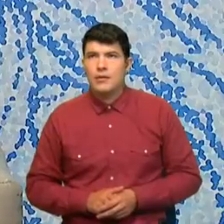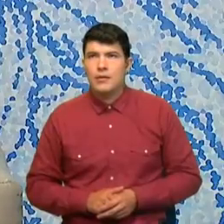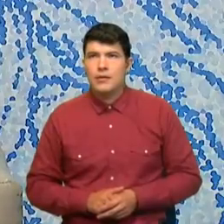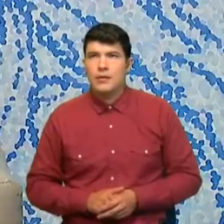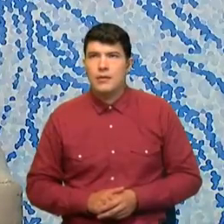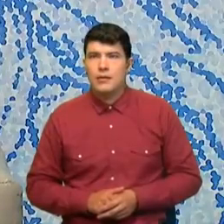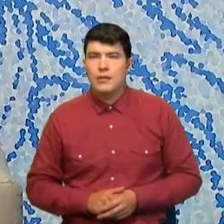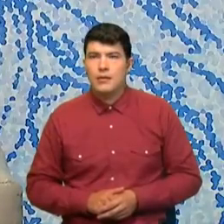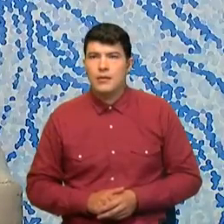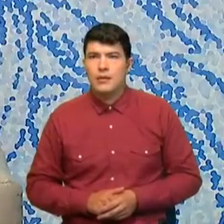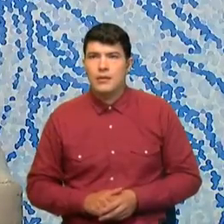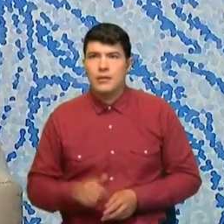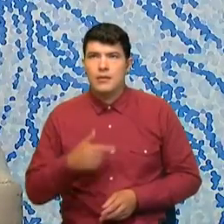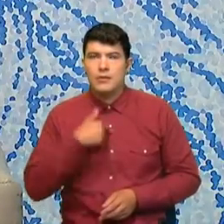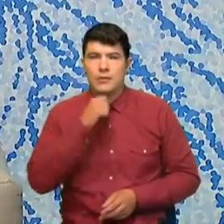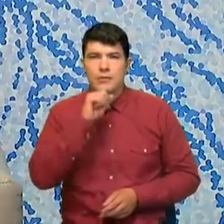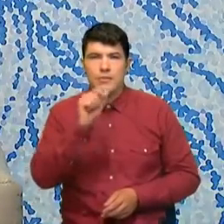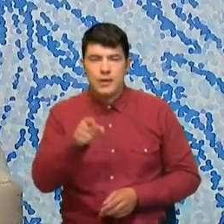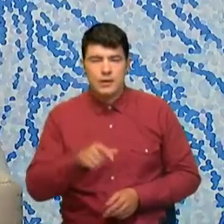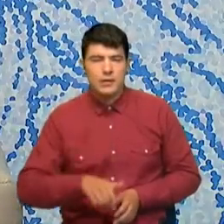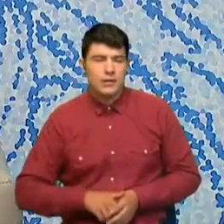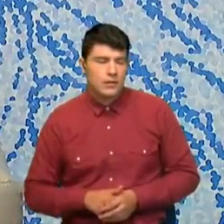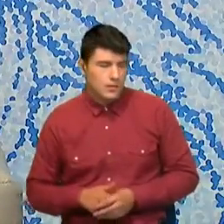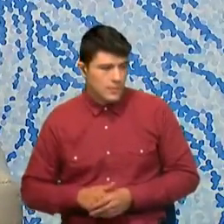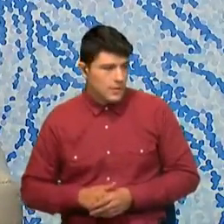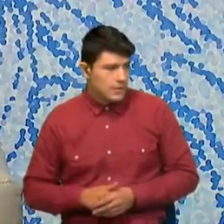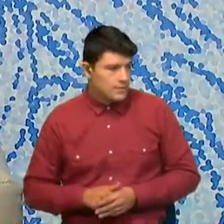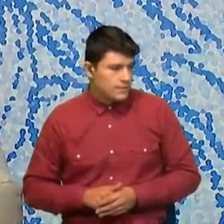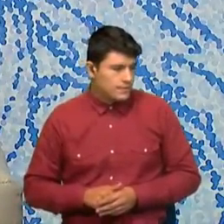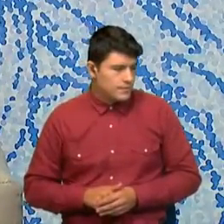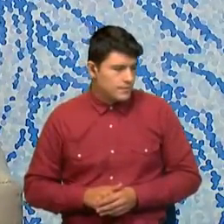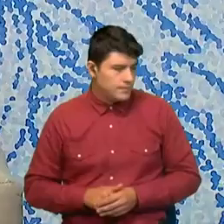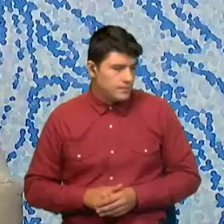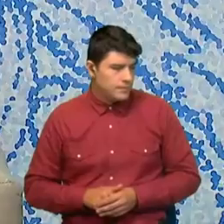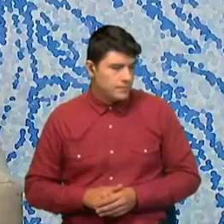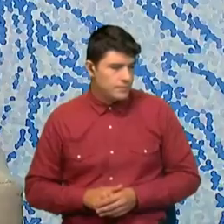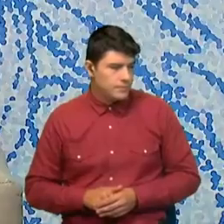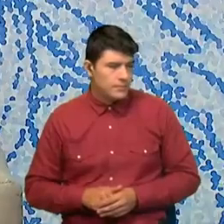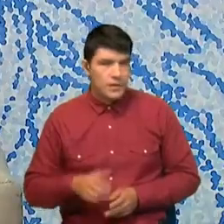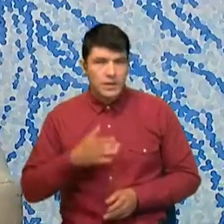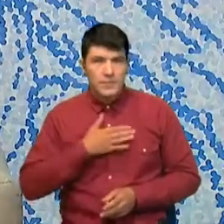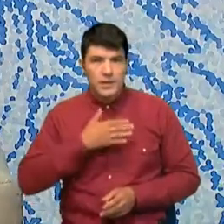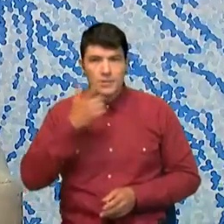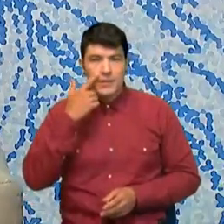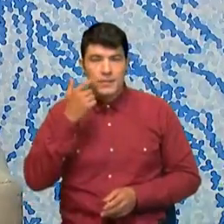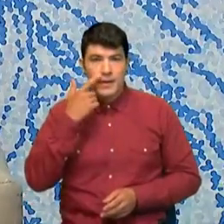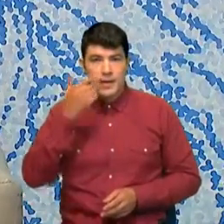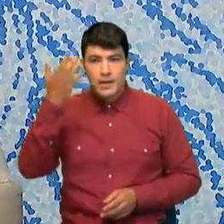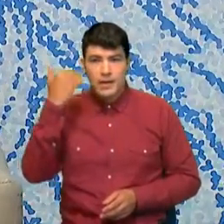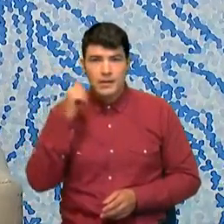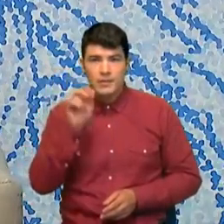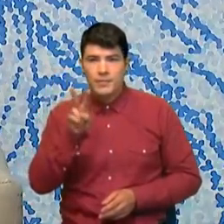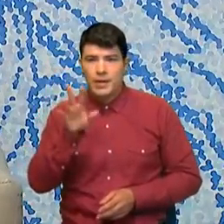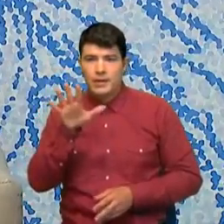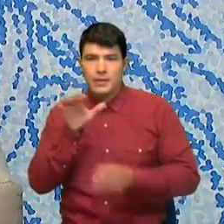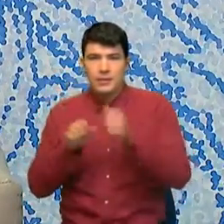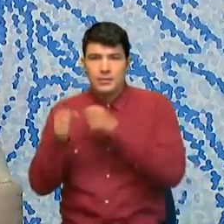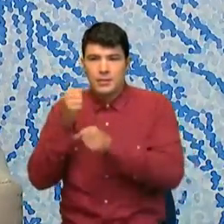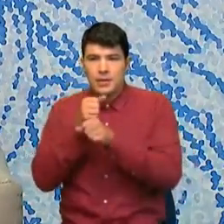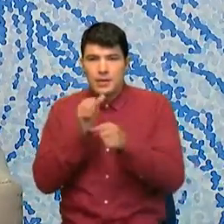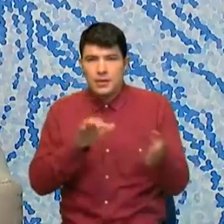Mi inquietud es lo siguiente, doctora. Mi papá falleció hace 25 años.